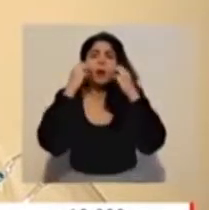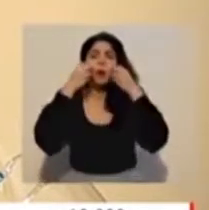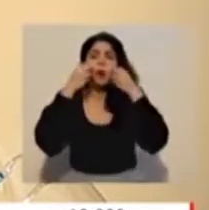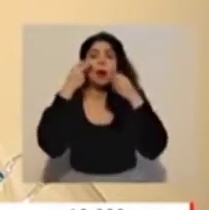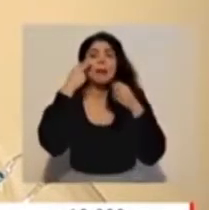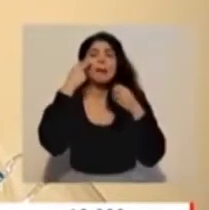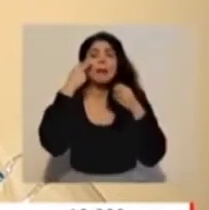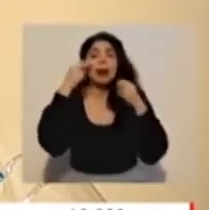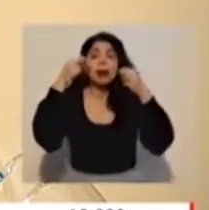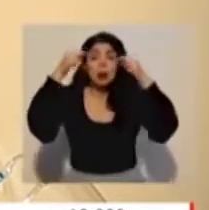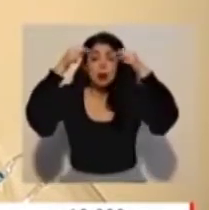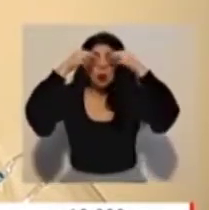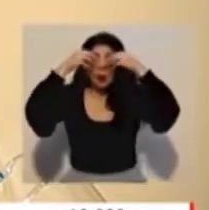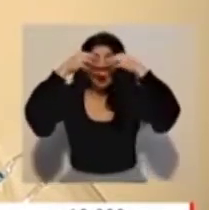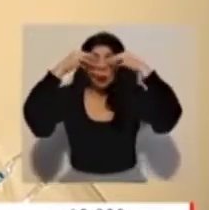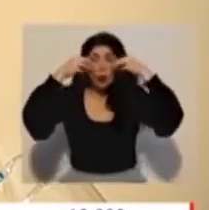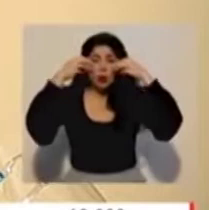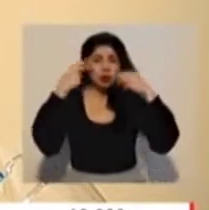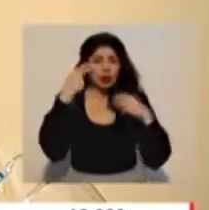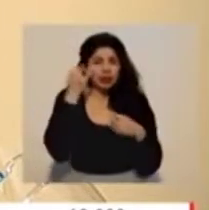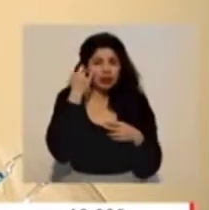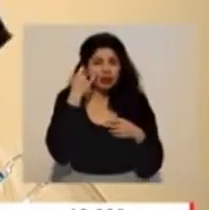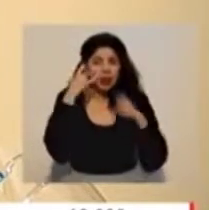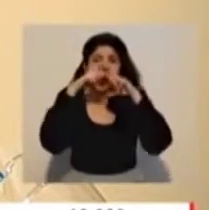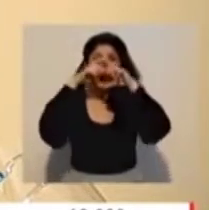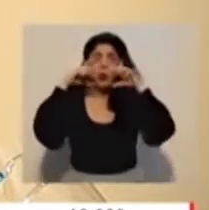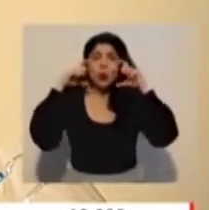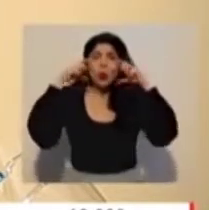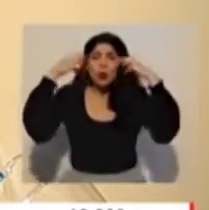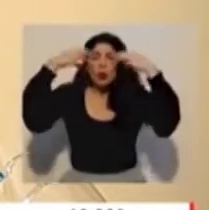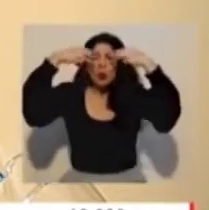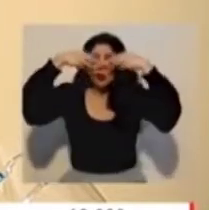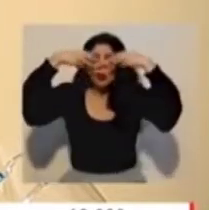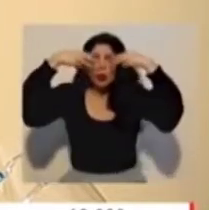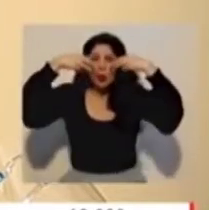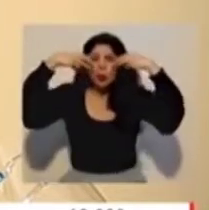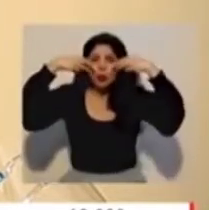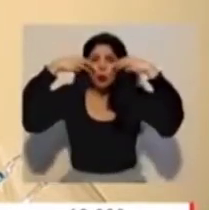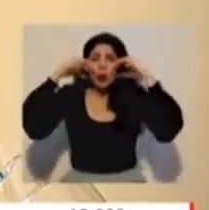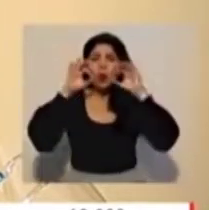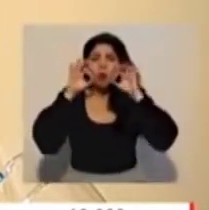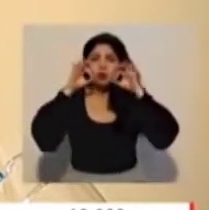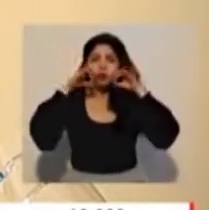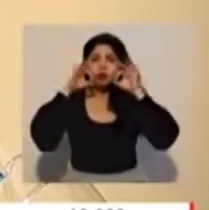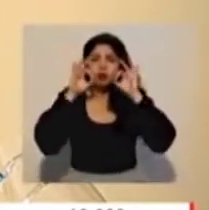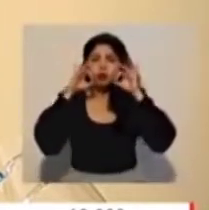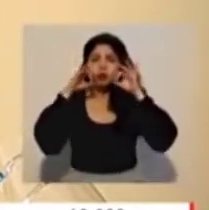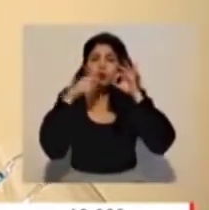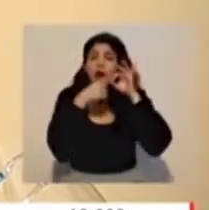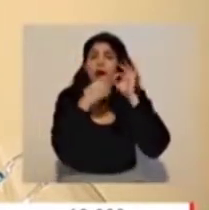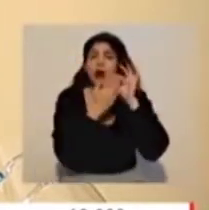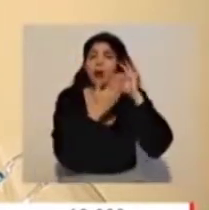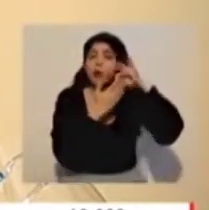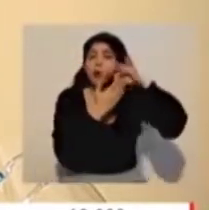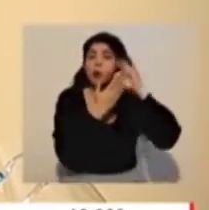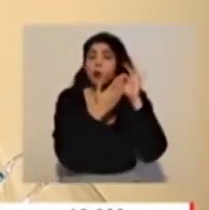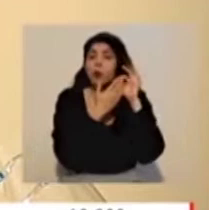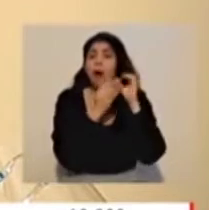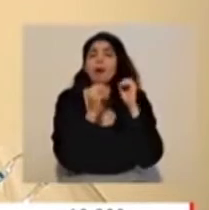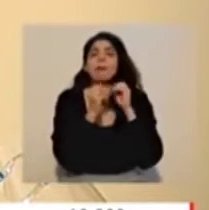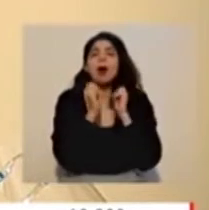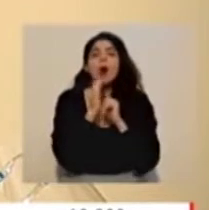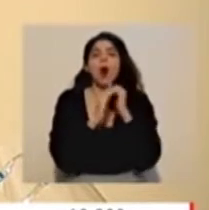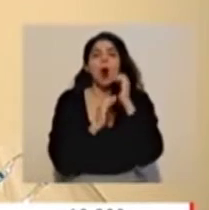ustedes ven aquí estos puntitos, no sé si los logran ver, acá y acá. Son válvulas que permiten un mayor